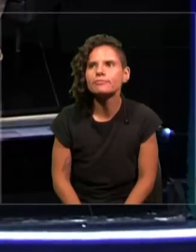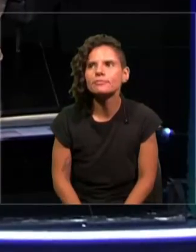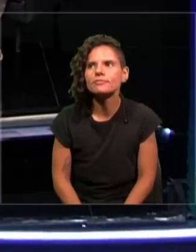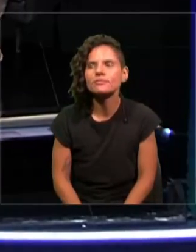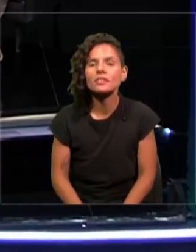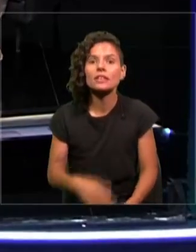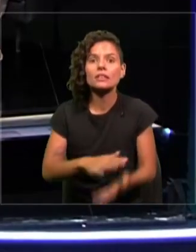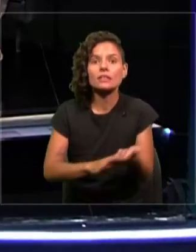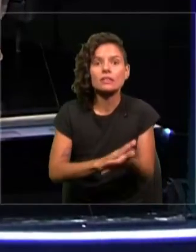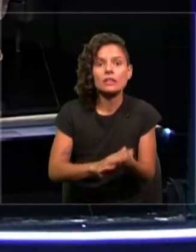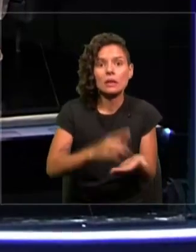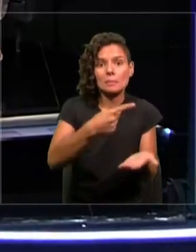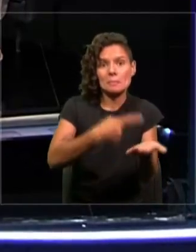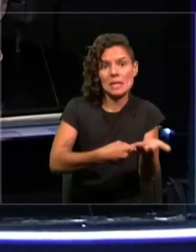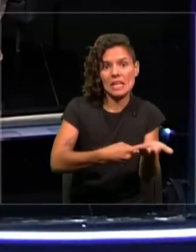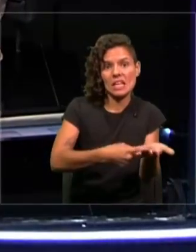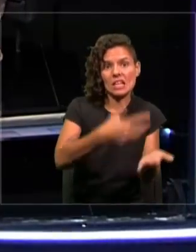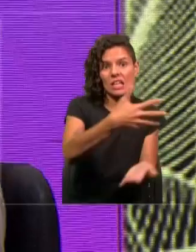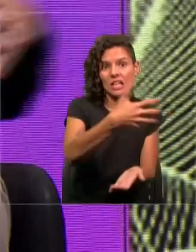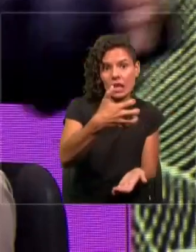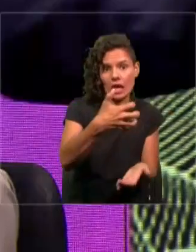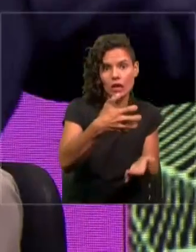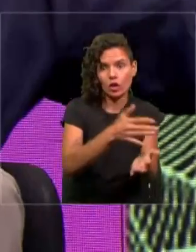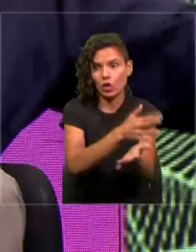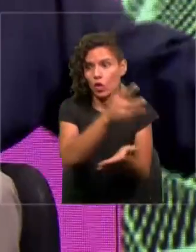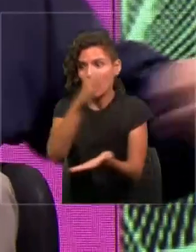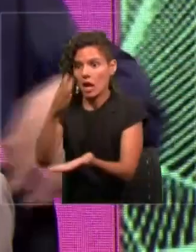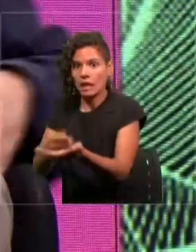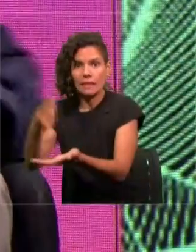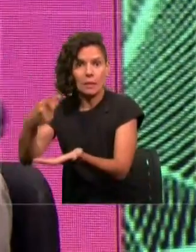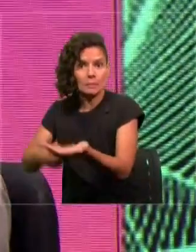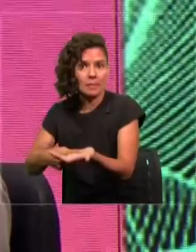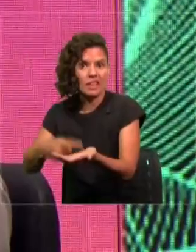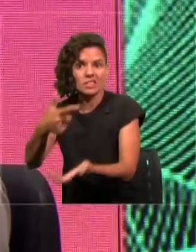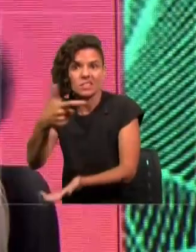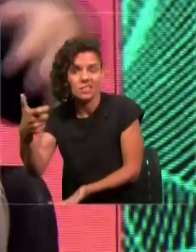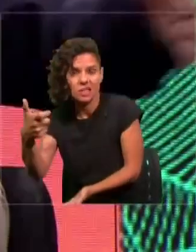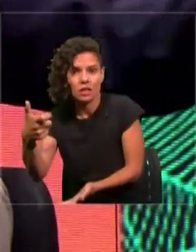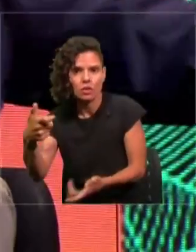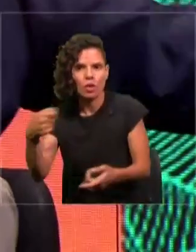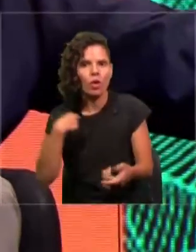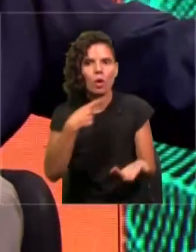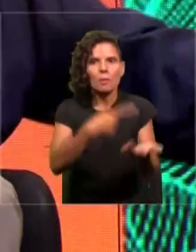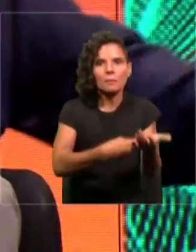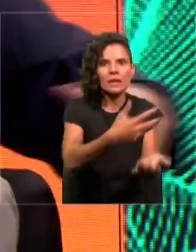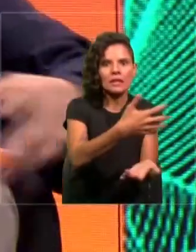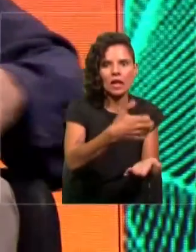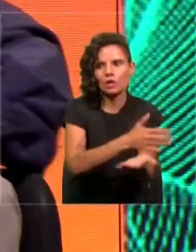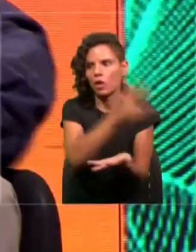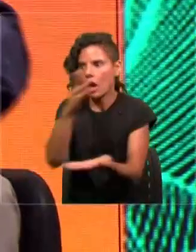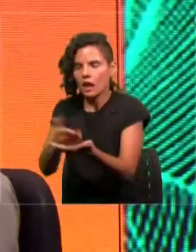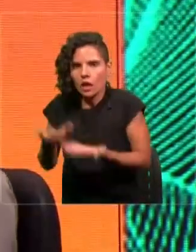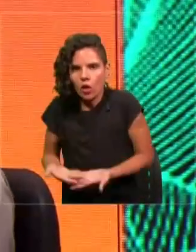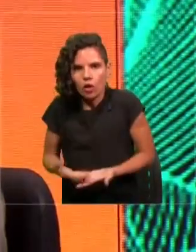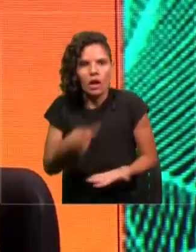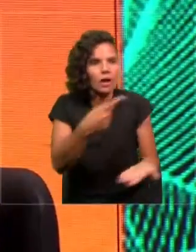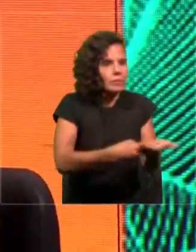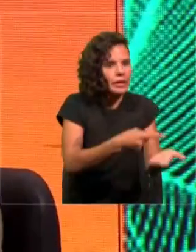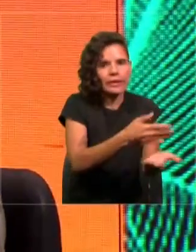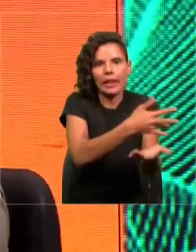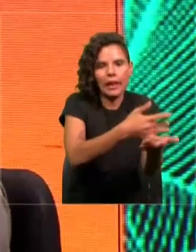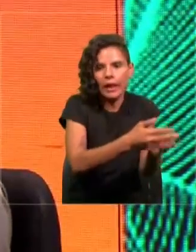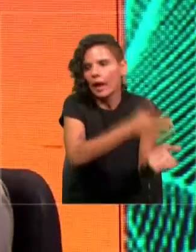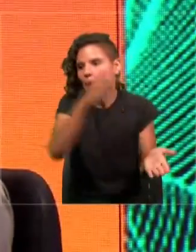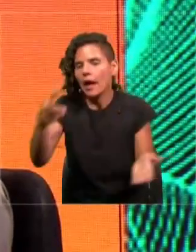Siglo XVI al XVIII, del XVI hasta hoy el día, del año 1990 hasta el día de hoy, o